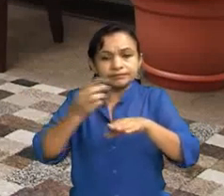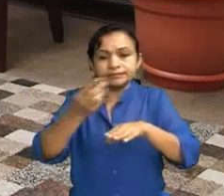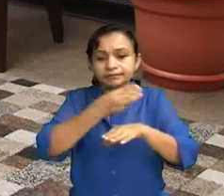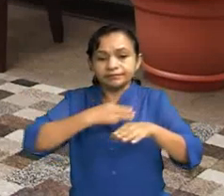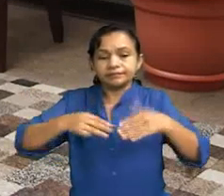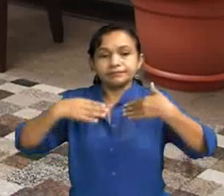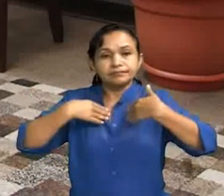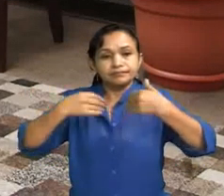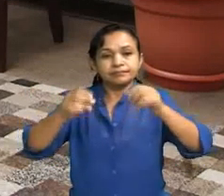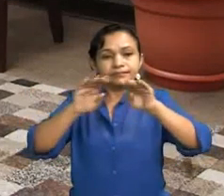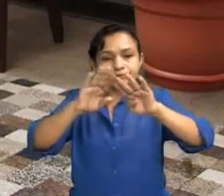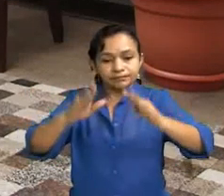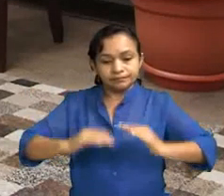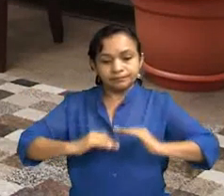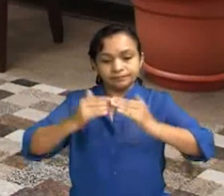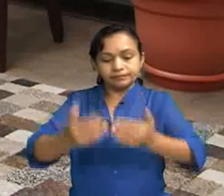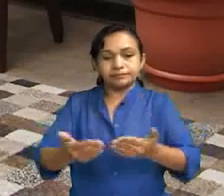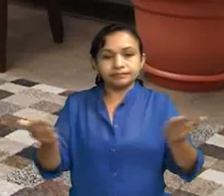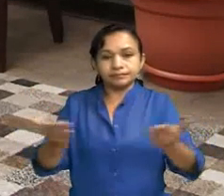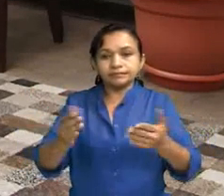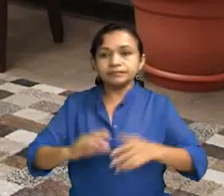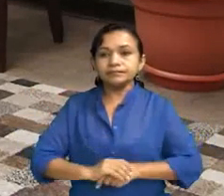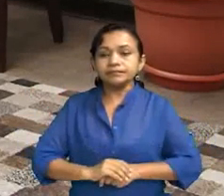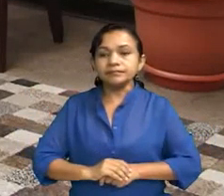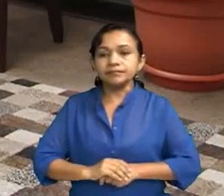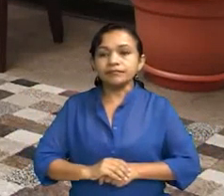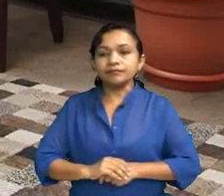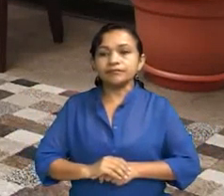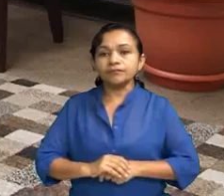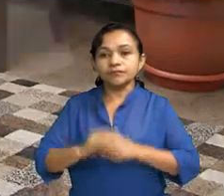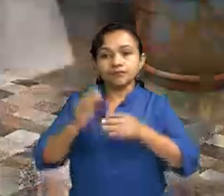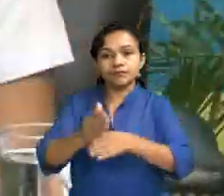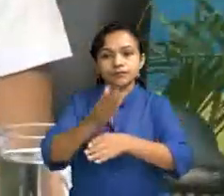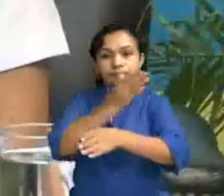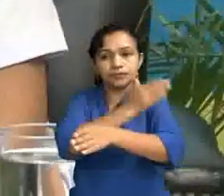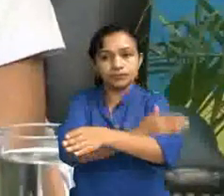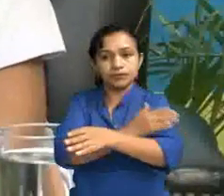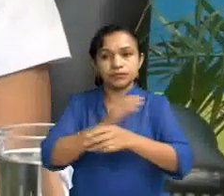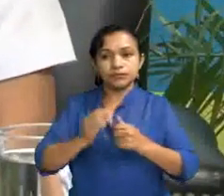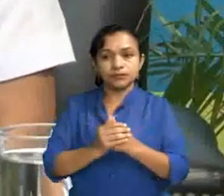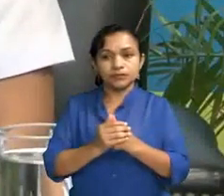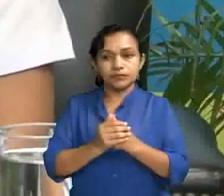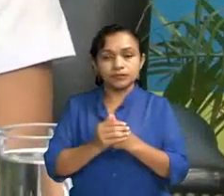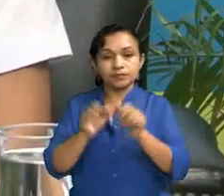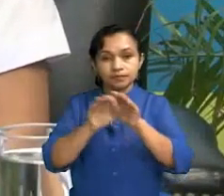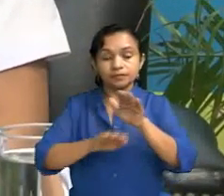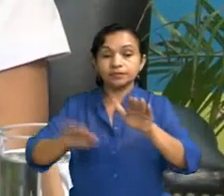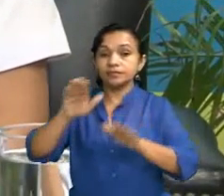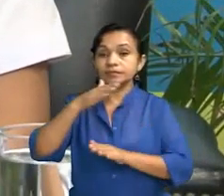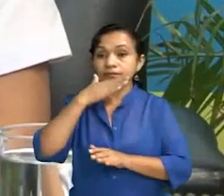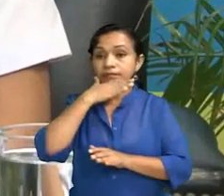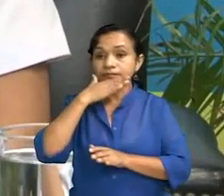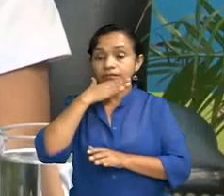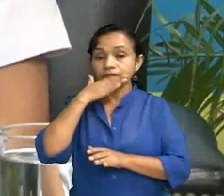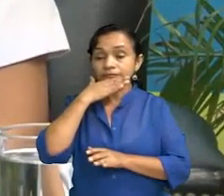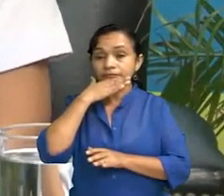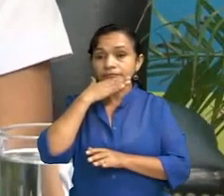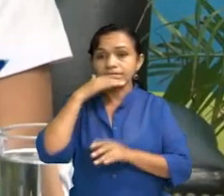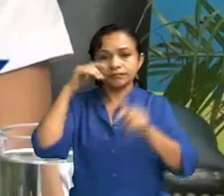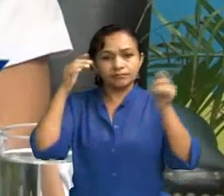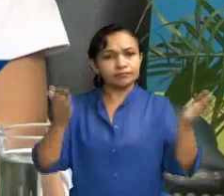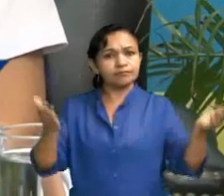Salud para atender a las mujeres embarazadas. Así es. Anteriormente era muchísimo más difícil llegar a esa zona. Ahora